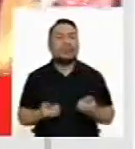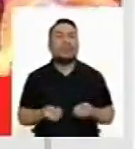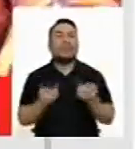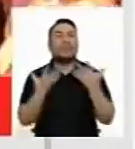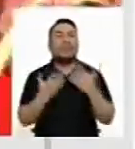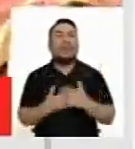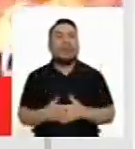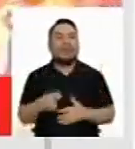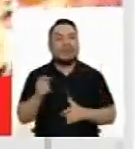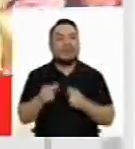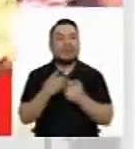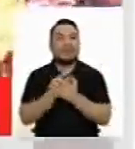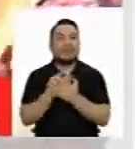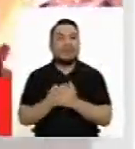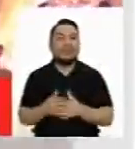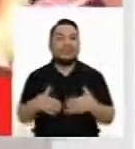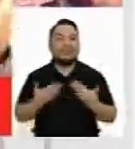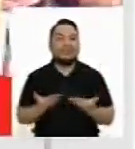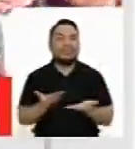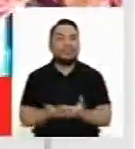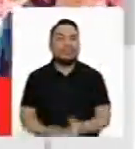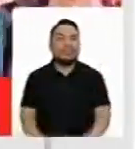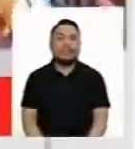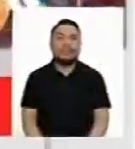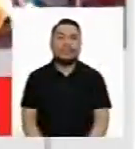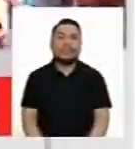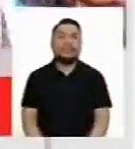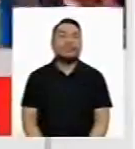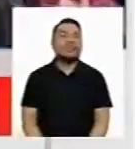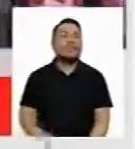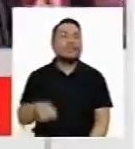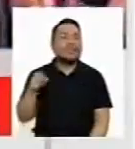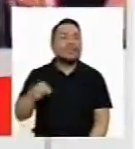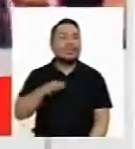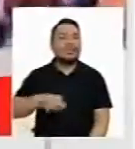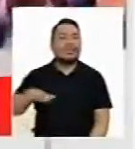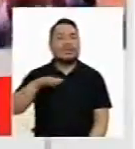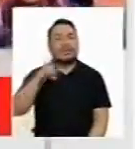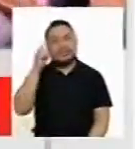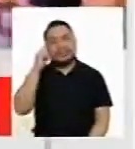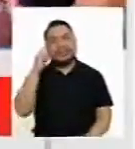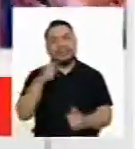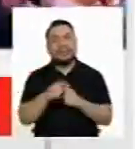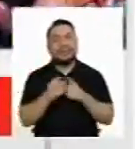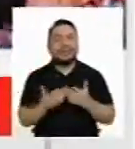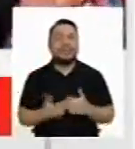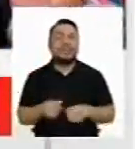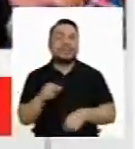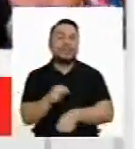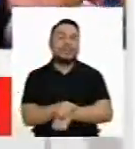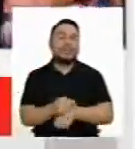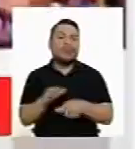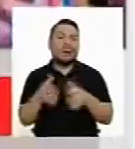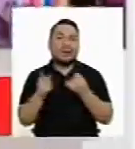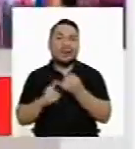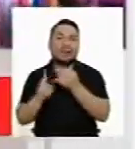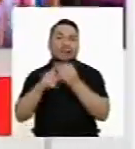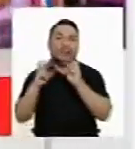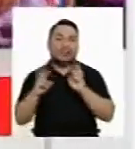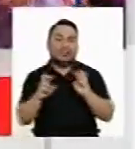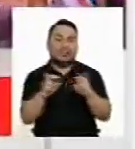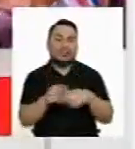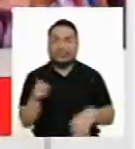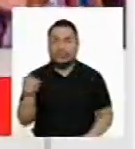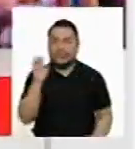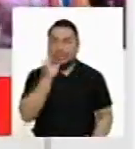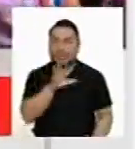cuántos internos ha podido alcanzar? O sea, el penal es un espacio desafiante, ¿no? Hay hacinamiento penitenciario, pero hay diversas oportunidades. Como